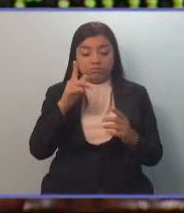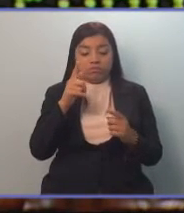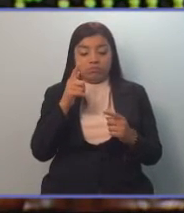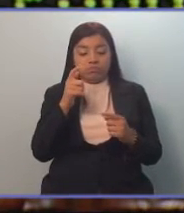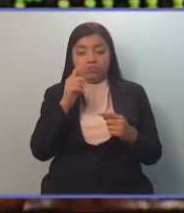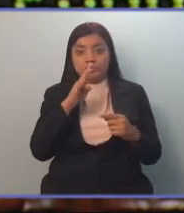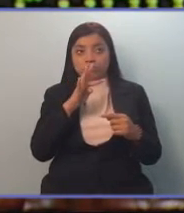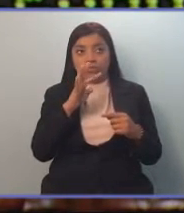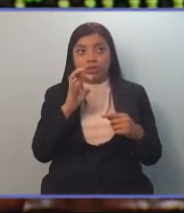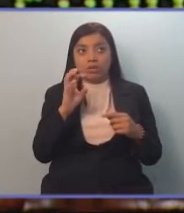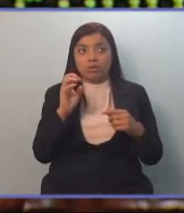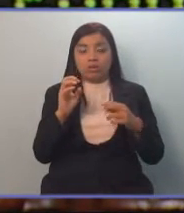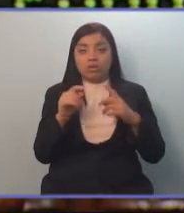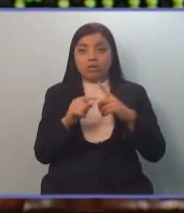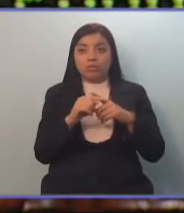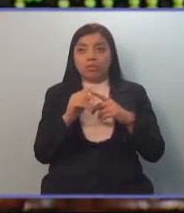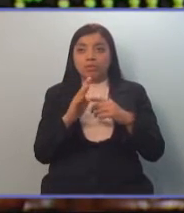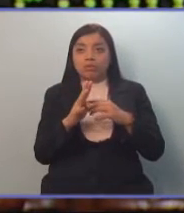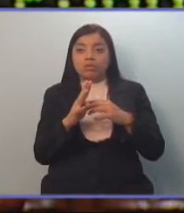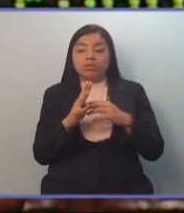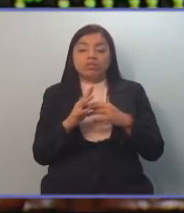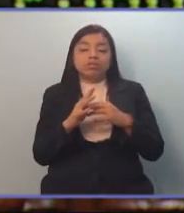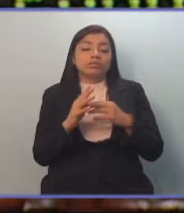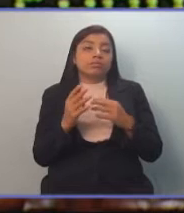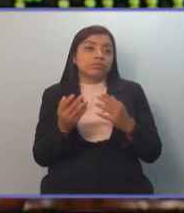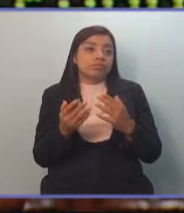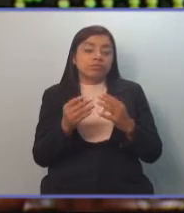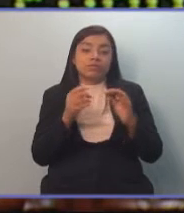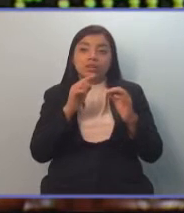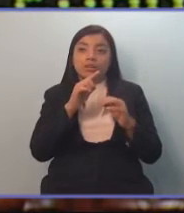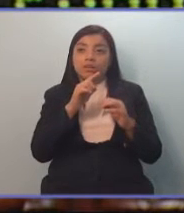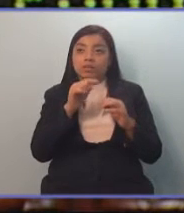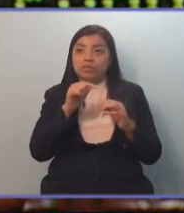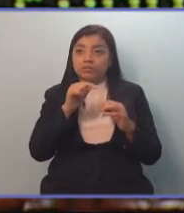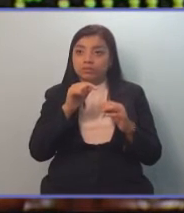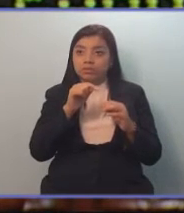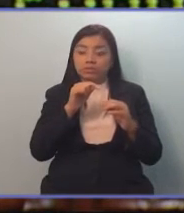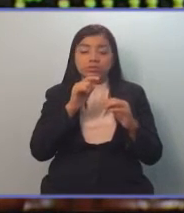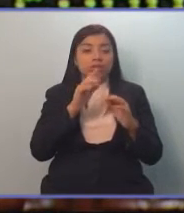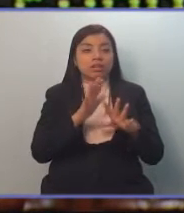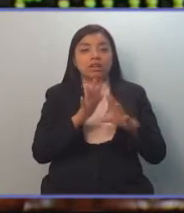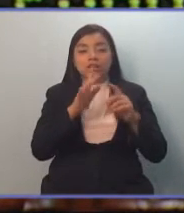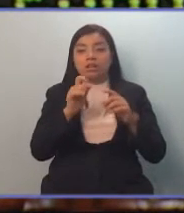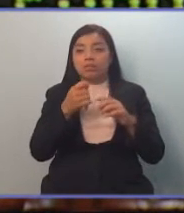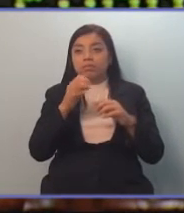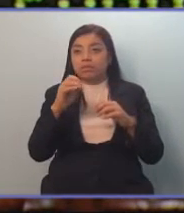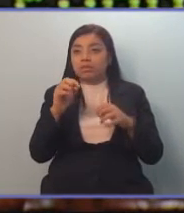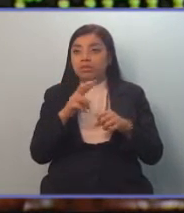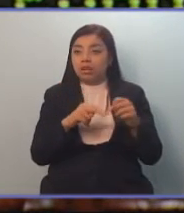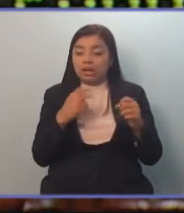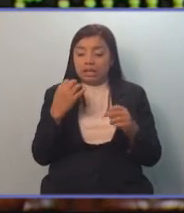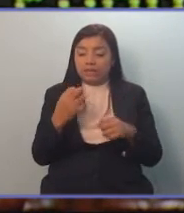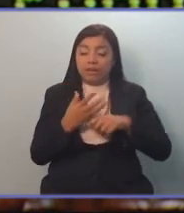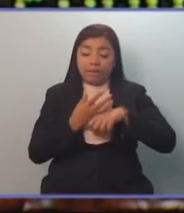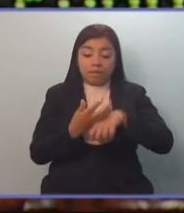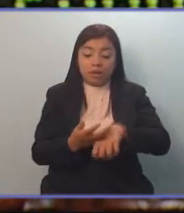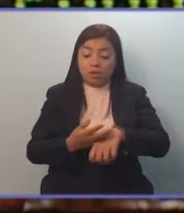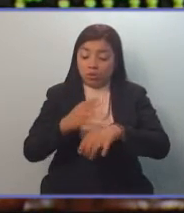los vehículos deberán cumplir con lo siguiente. 6. En caso de exportaciones,